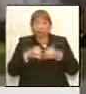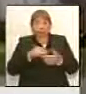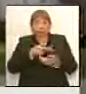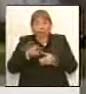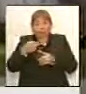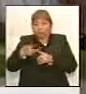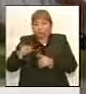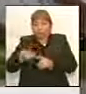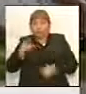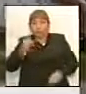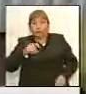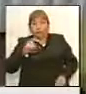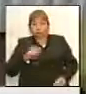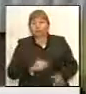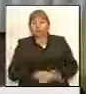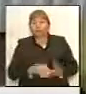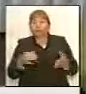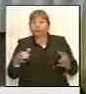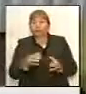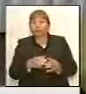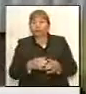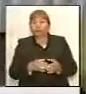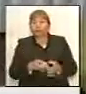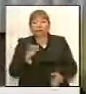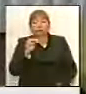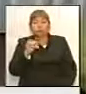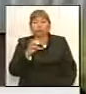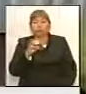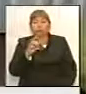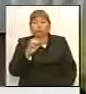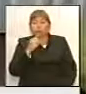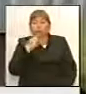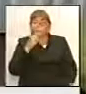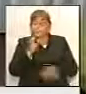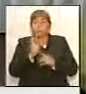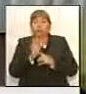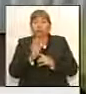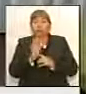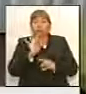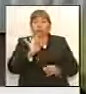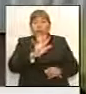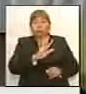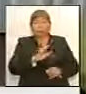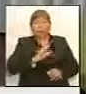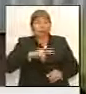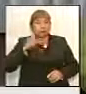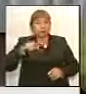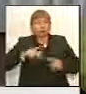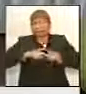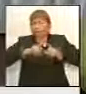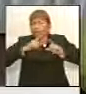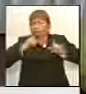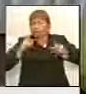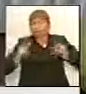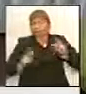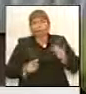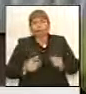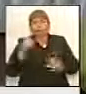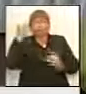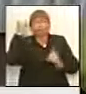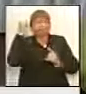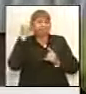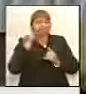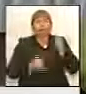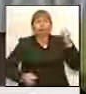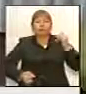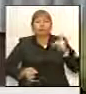otras necesidades. El congresista Modesto Figueroa señaló que su región es la tercera más grande del Perú, pero la última